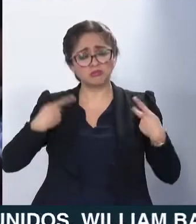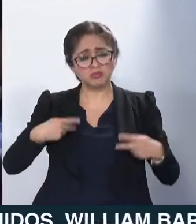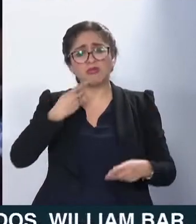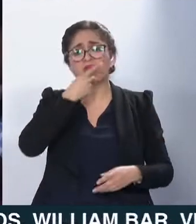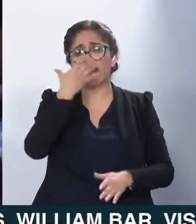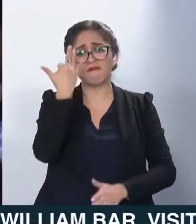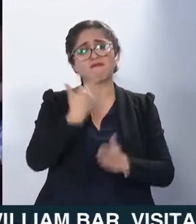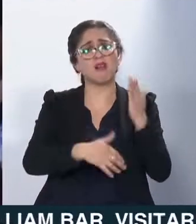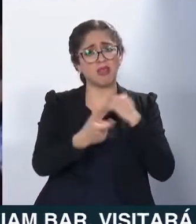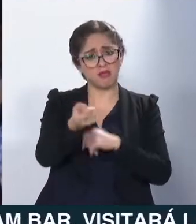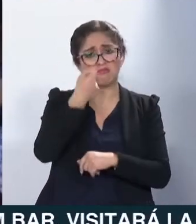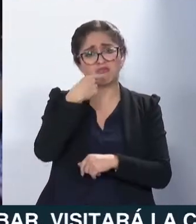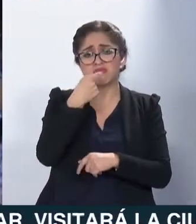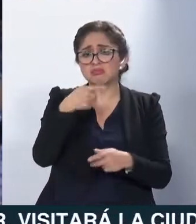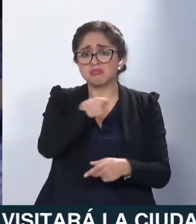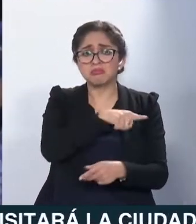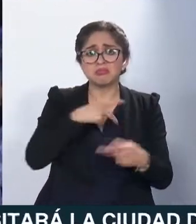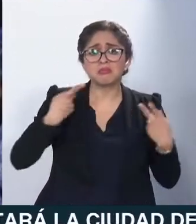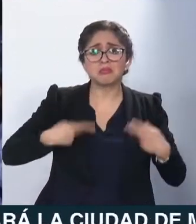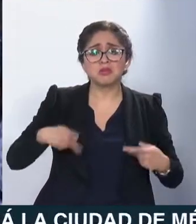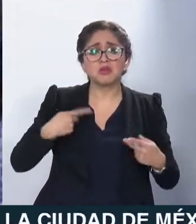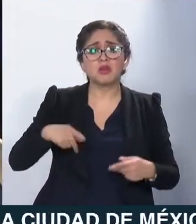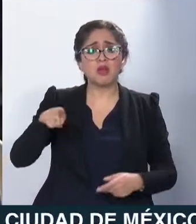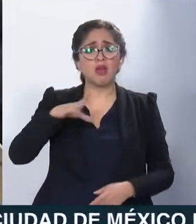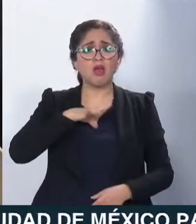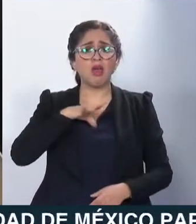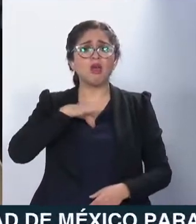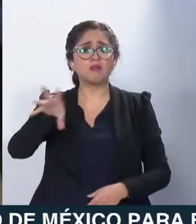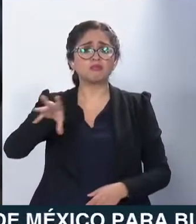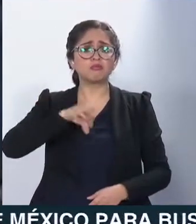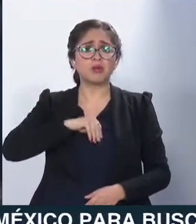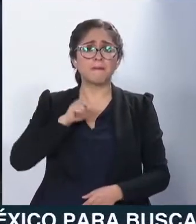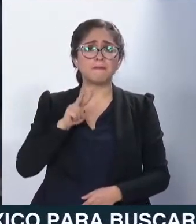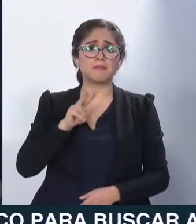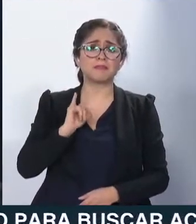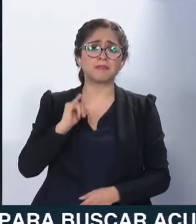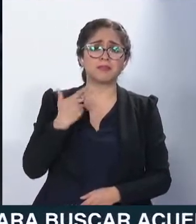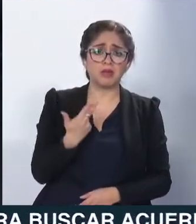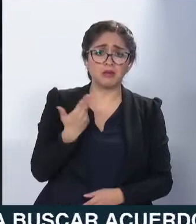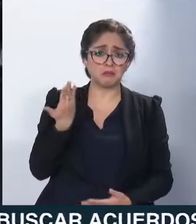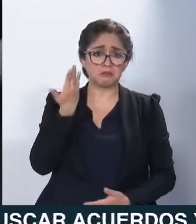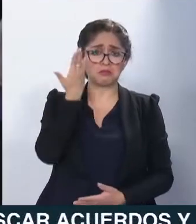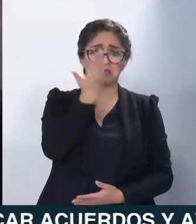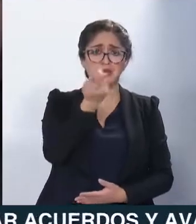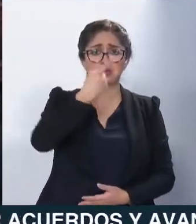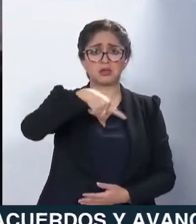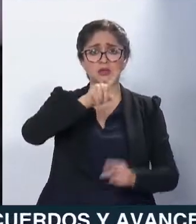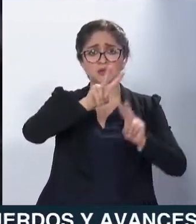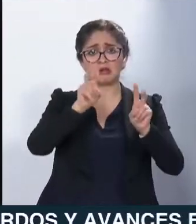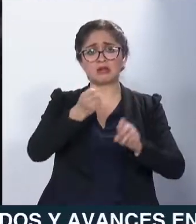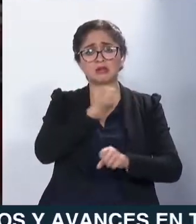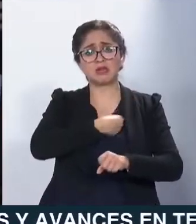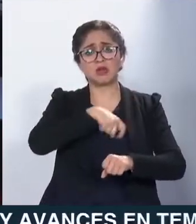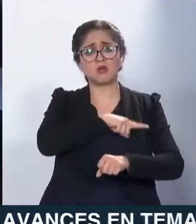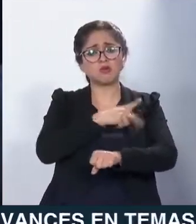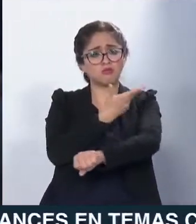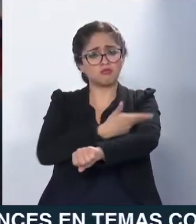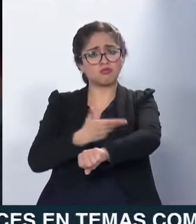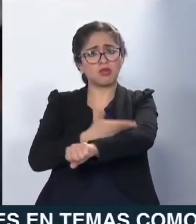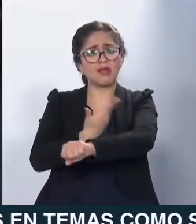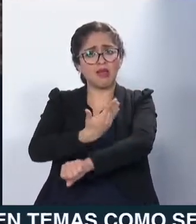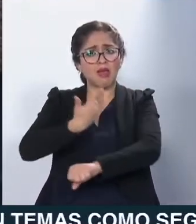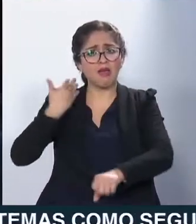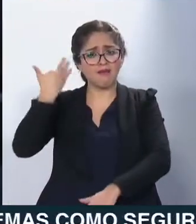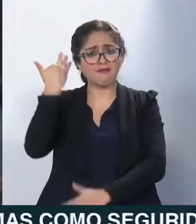de medicamentos para personas que viven con VIH, por lo que solicitaron a las autoridades sanitarias resolver lo más rápido posible